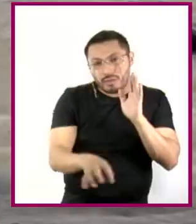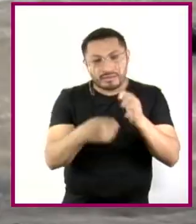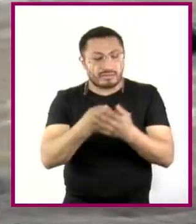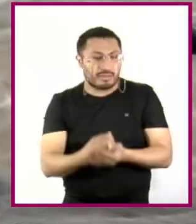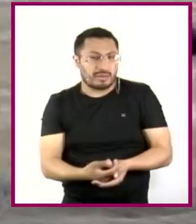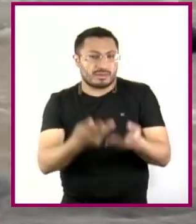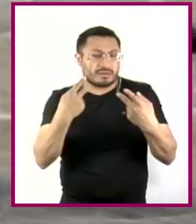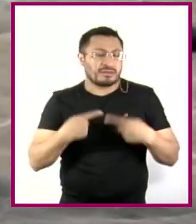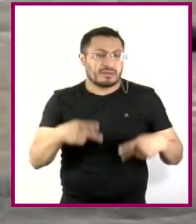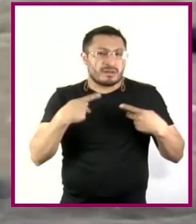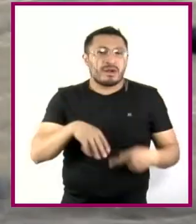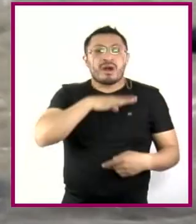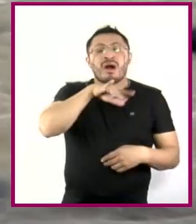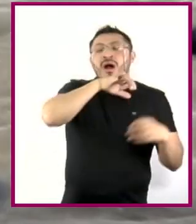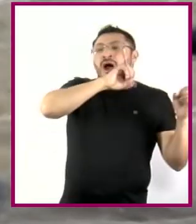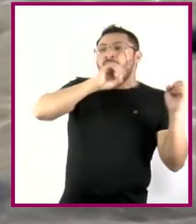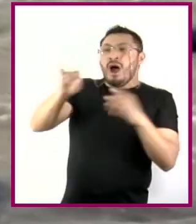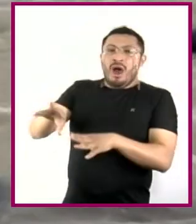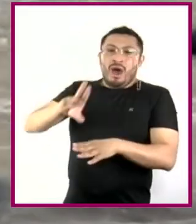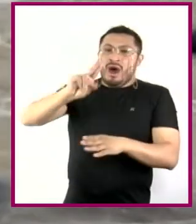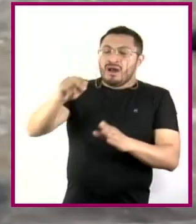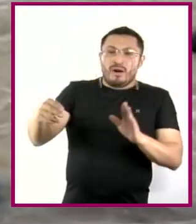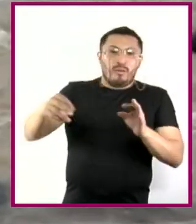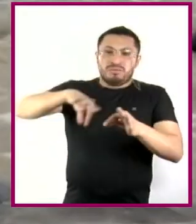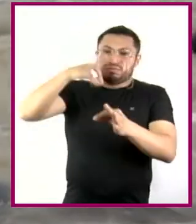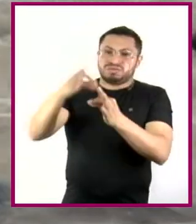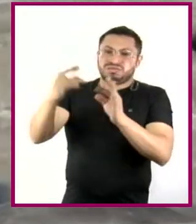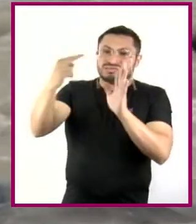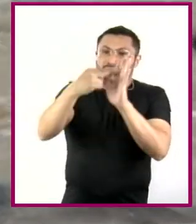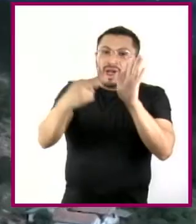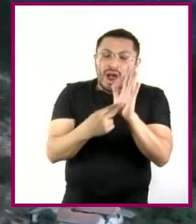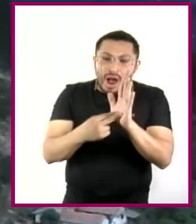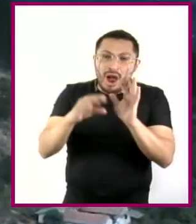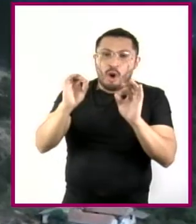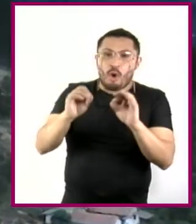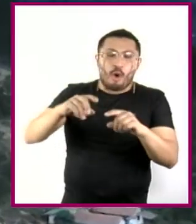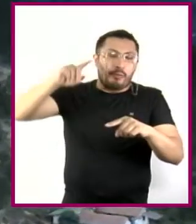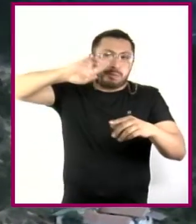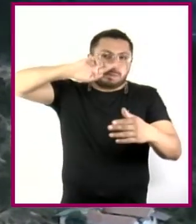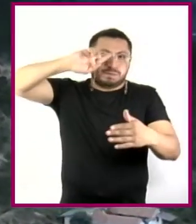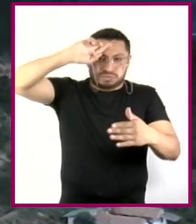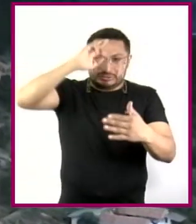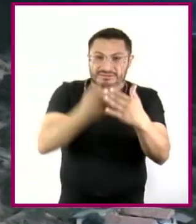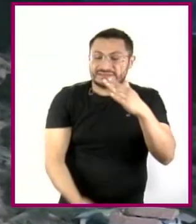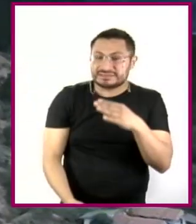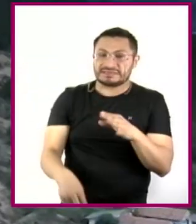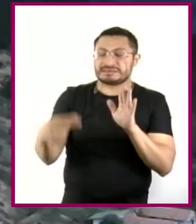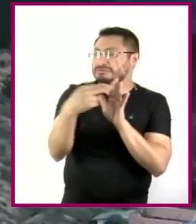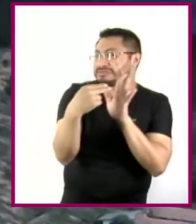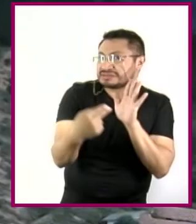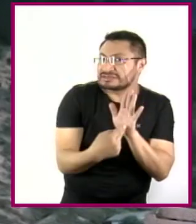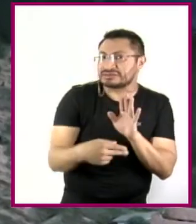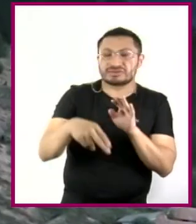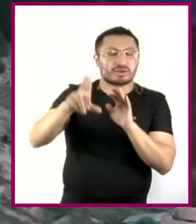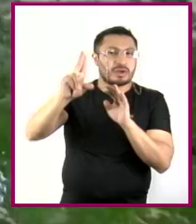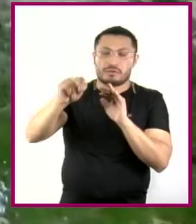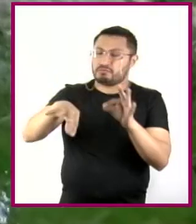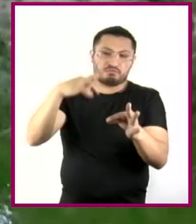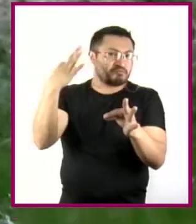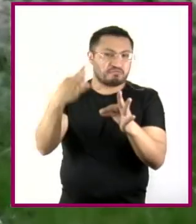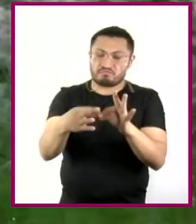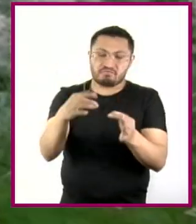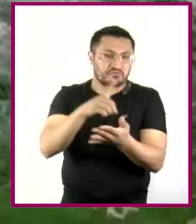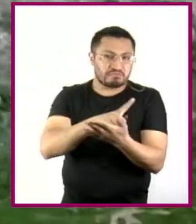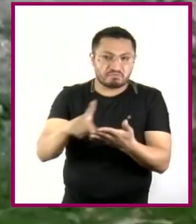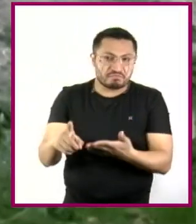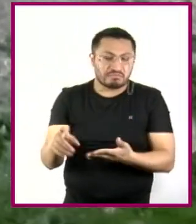que contamina incumple la norma jurídica, vulnera la norma jurídica, no cumple con el derecho. Se puede